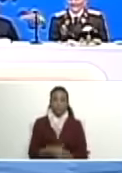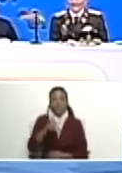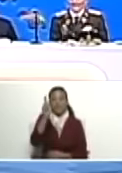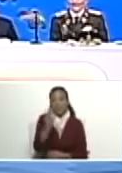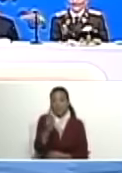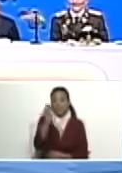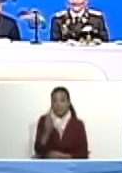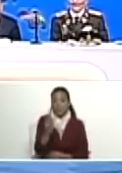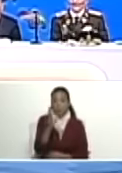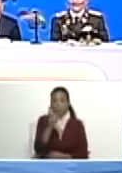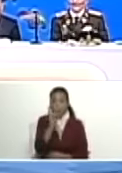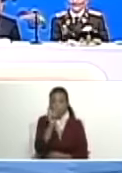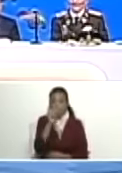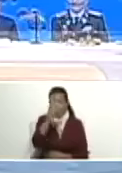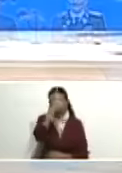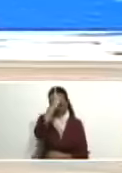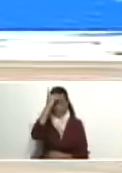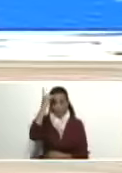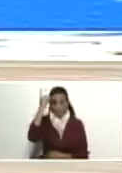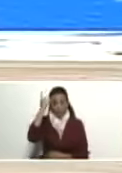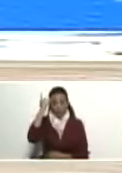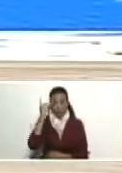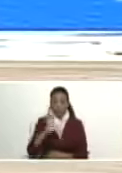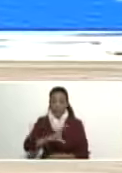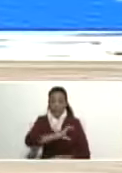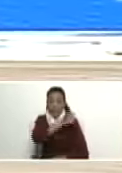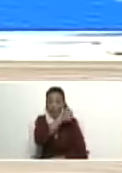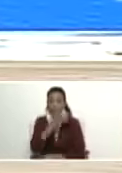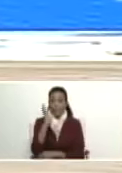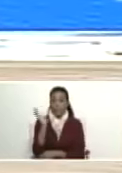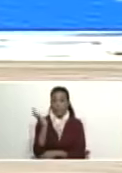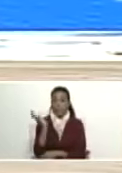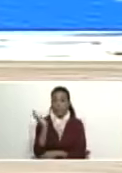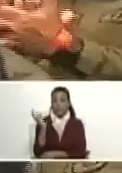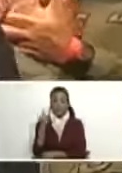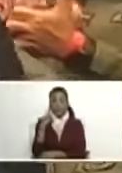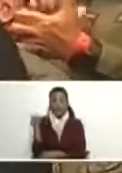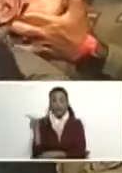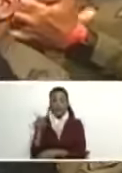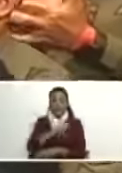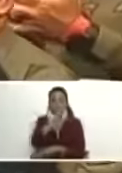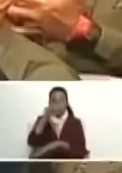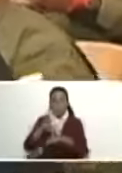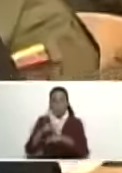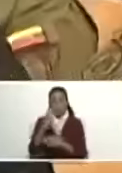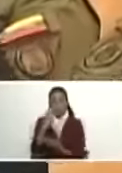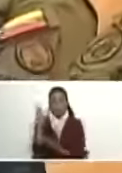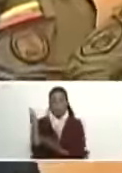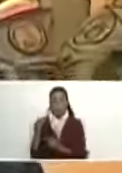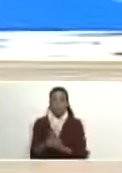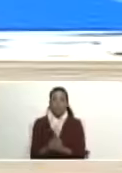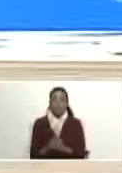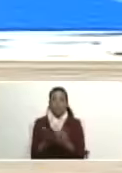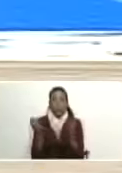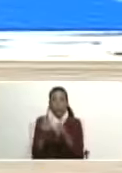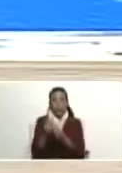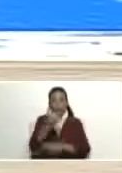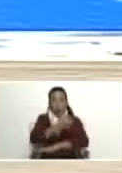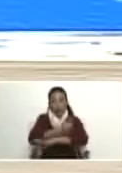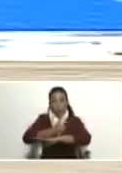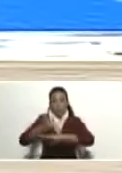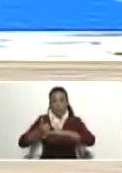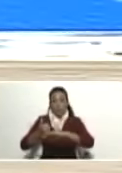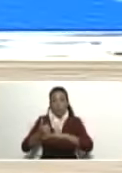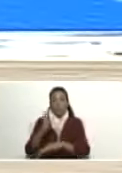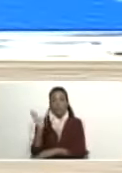Diputado Diosdado Cabello Rondón, jefe del bloque parlamentario mayoritario de la Asamblea Nacional, Junta Directiva de la